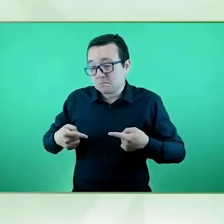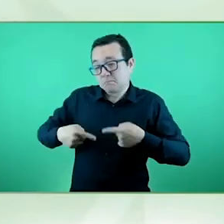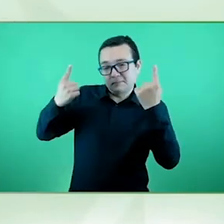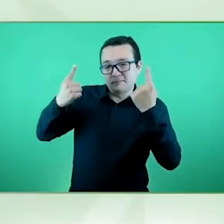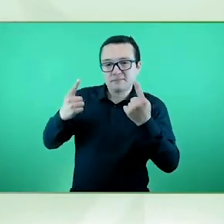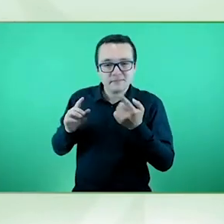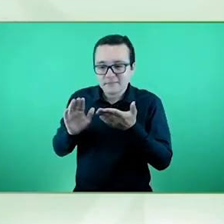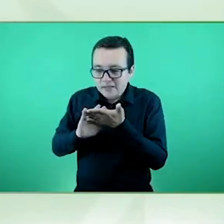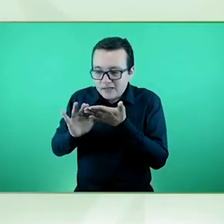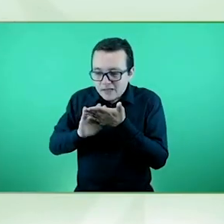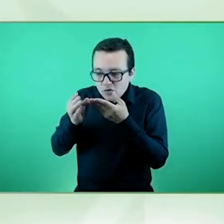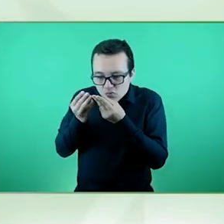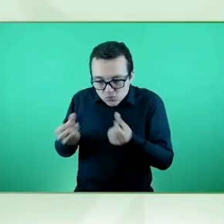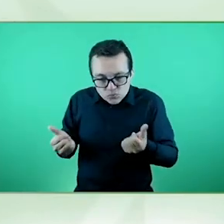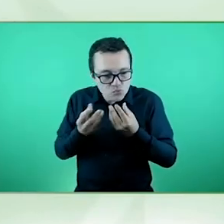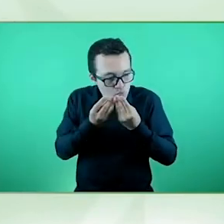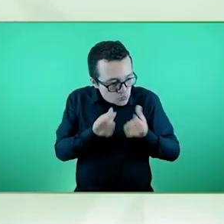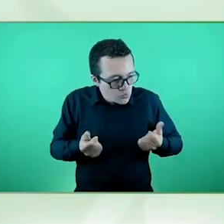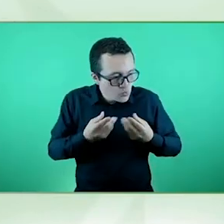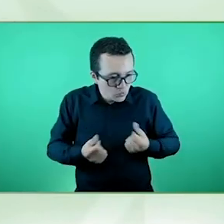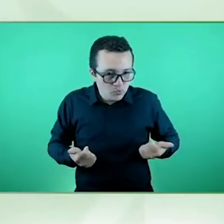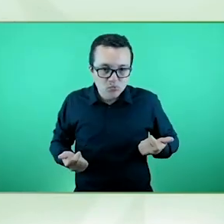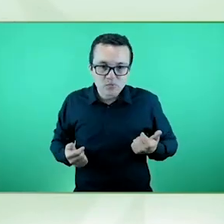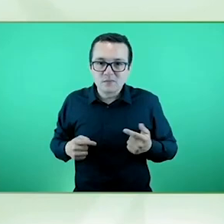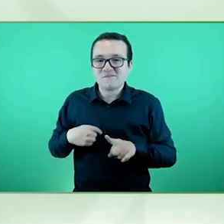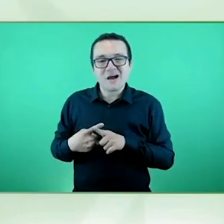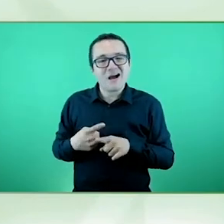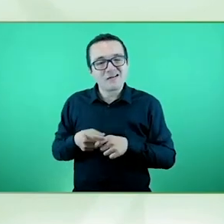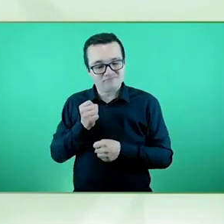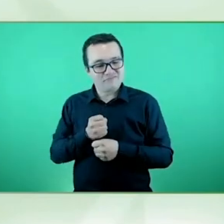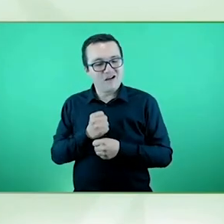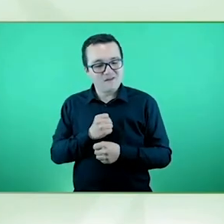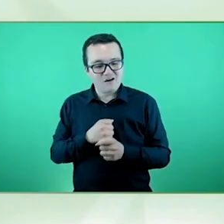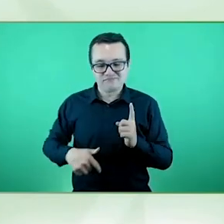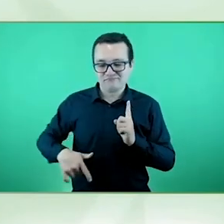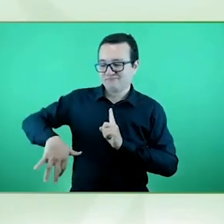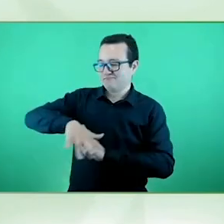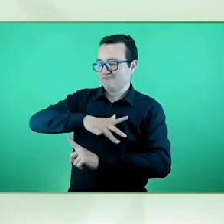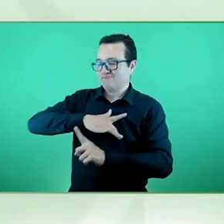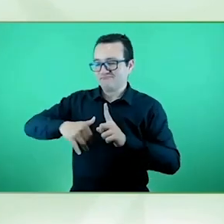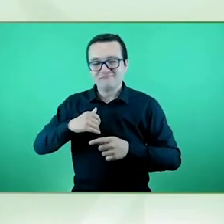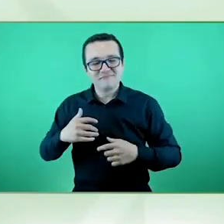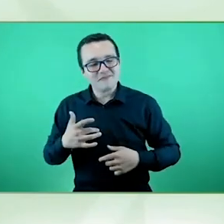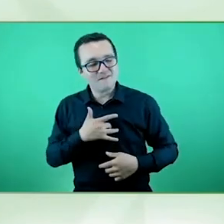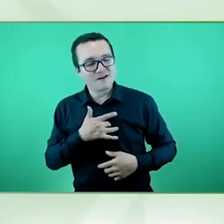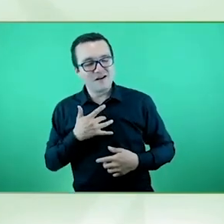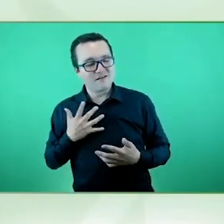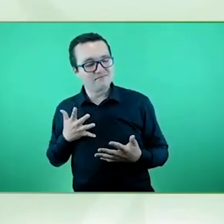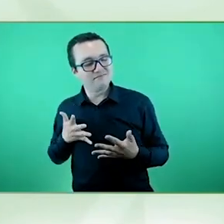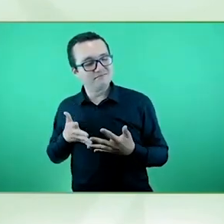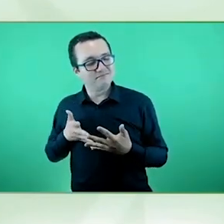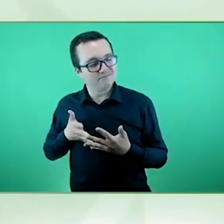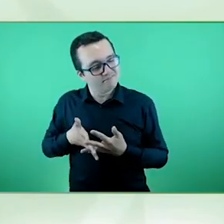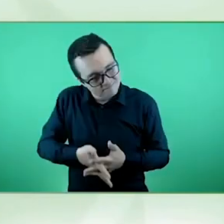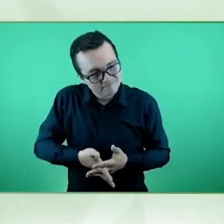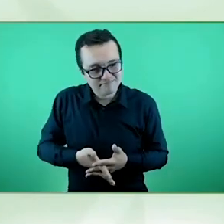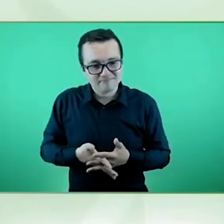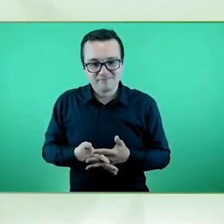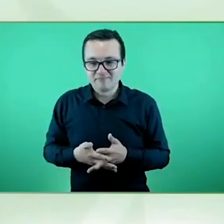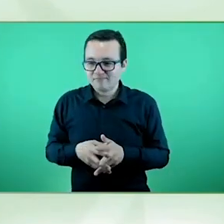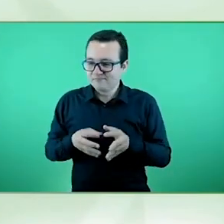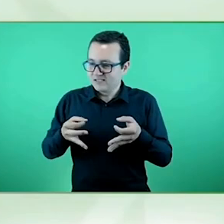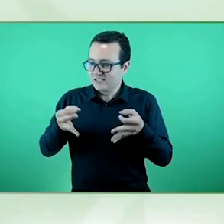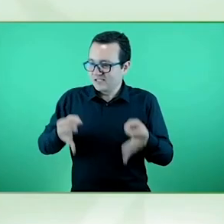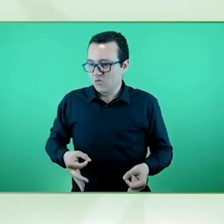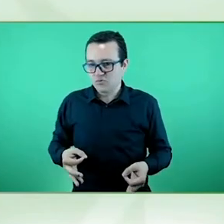el clima de trabajo, por ejemplo, sea un clima donde las personas se sientan cómodas, se sientan seguras. Y eso no lo puede hacer, por ejemplo, un coordinador, lo tienen que